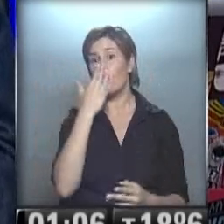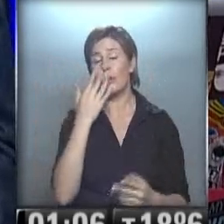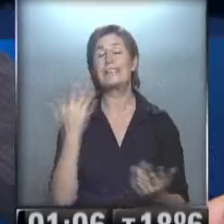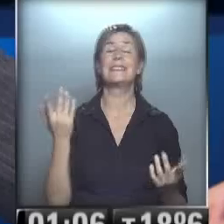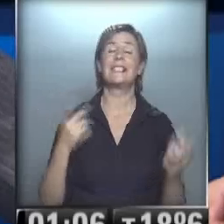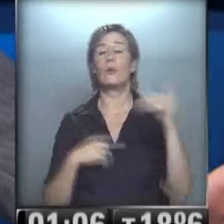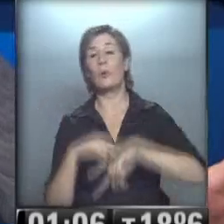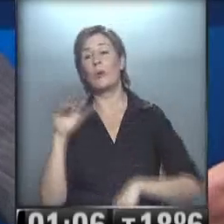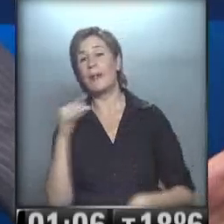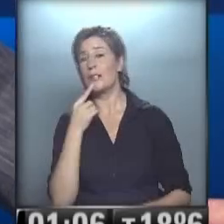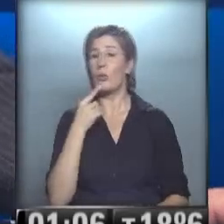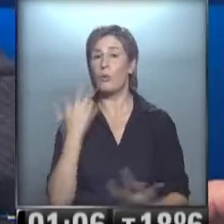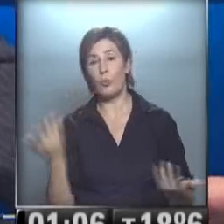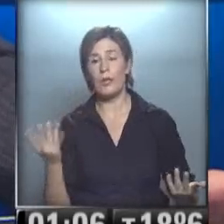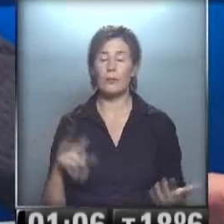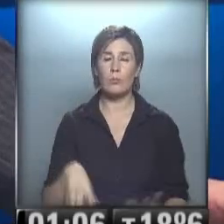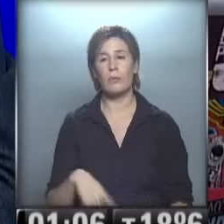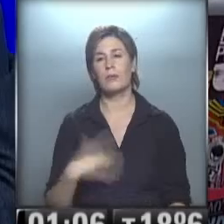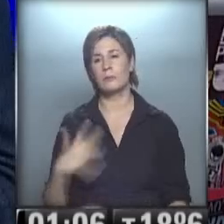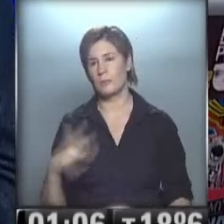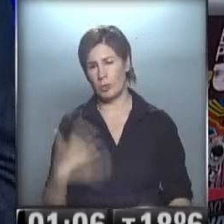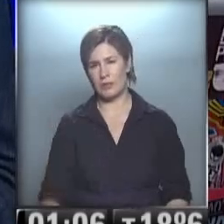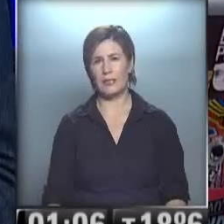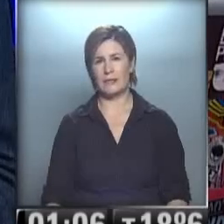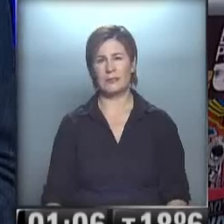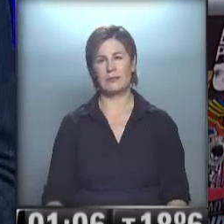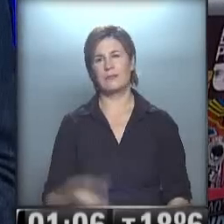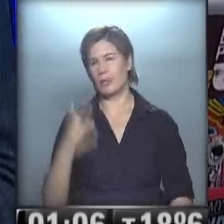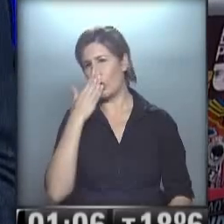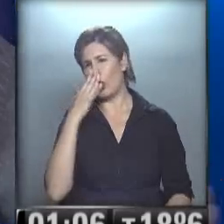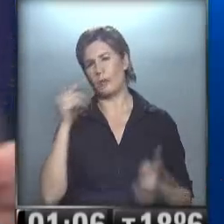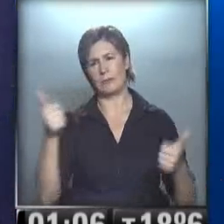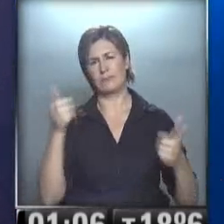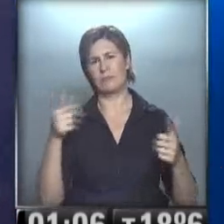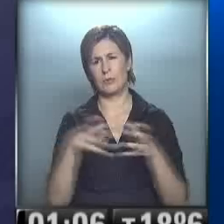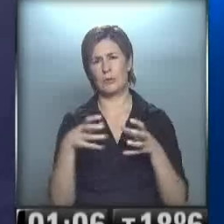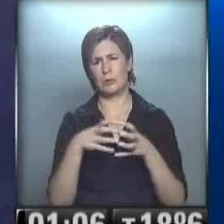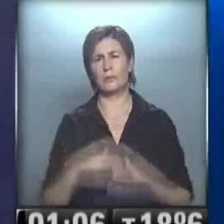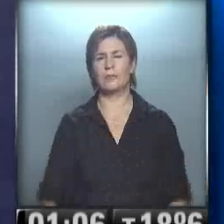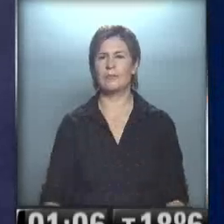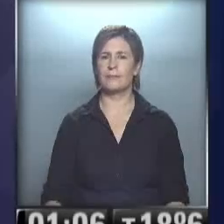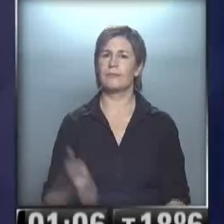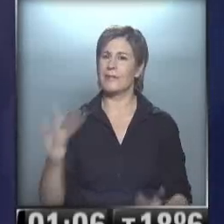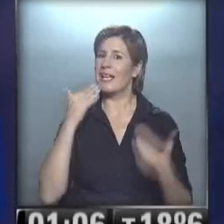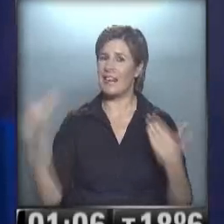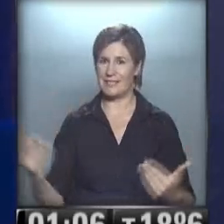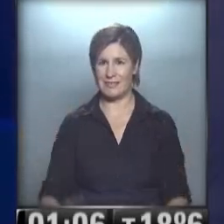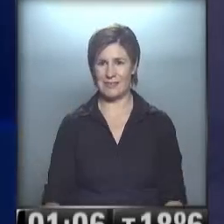martes. Y vas a ver si venís. Bueno, el viernes no estás. Bueno, muchas gracias. Sí, pero a disfrutar de Cosquín Rock, la verdad. Muchas gracias. Disfrútelo. Un cariño grande a todos.